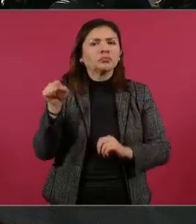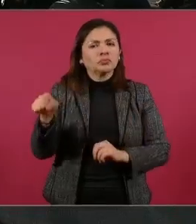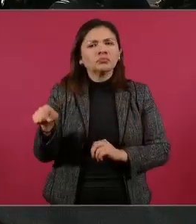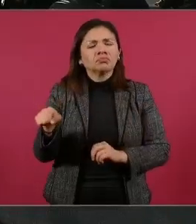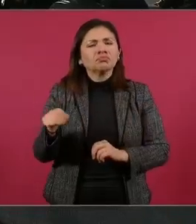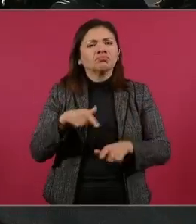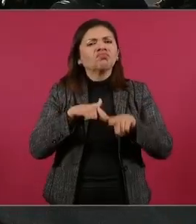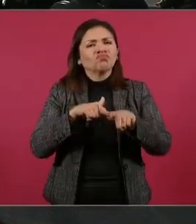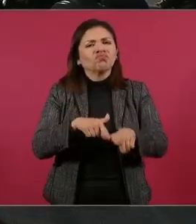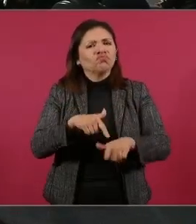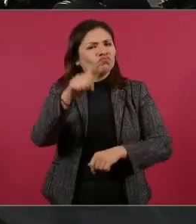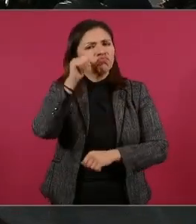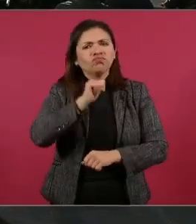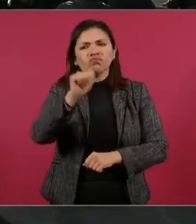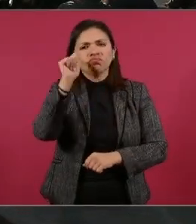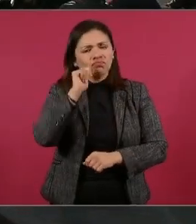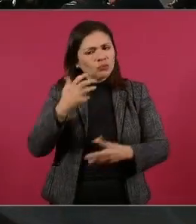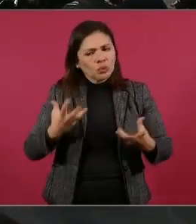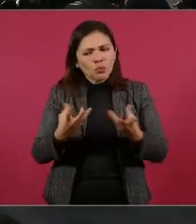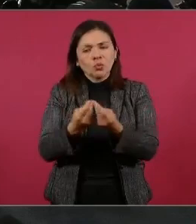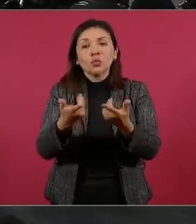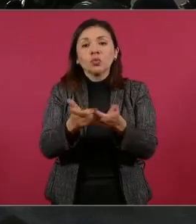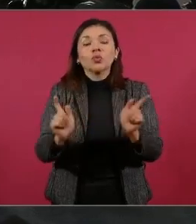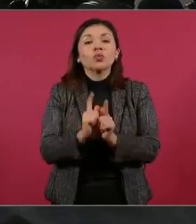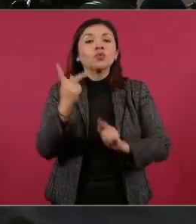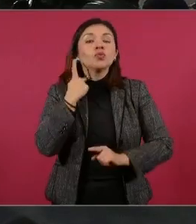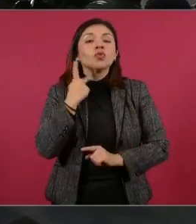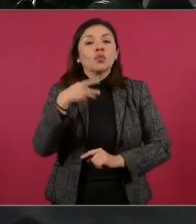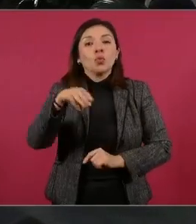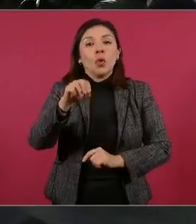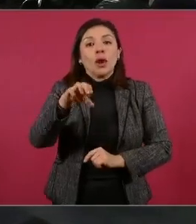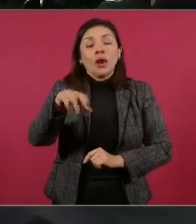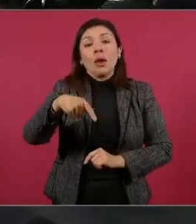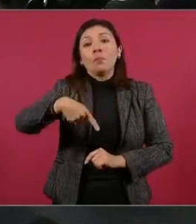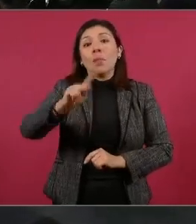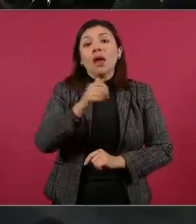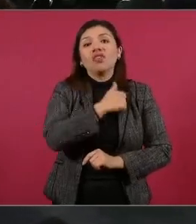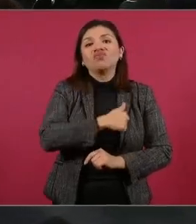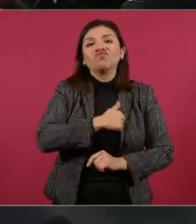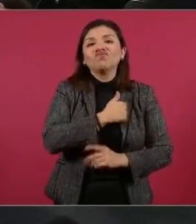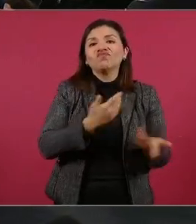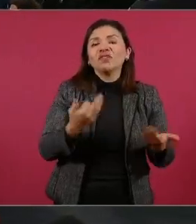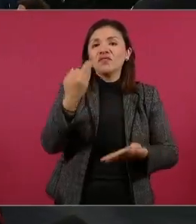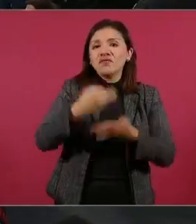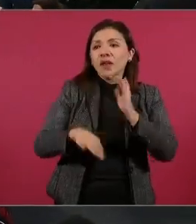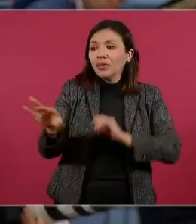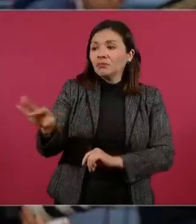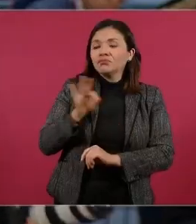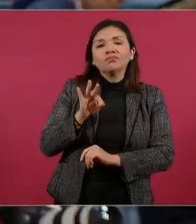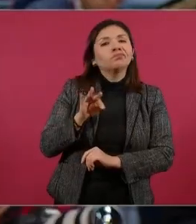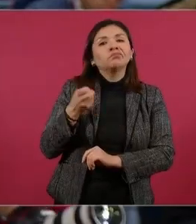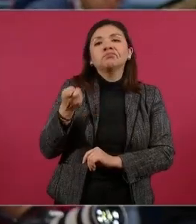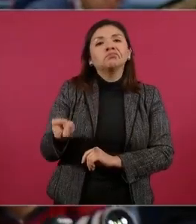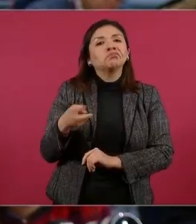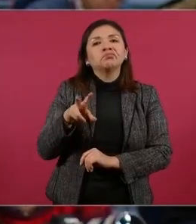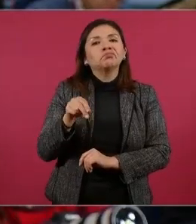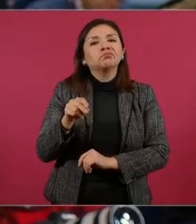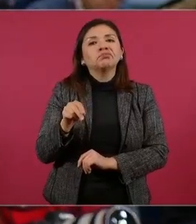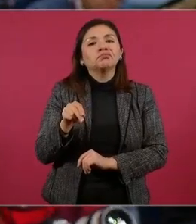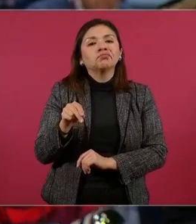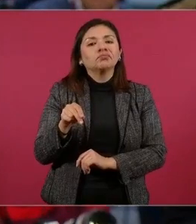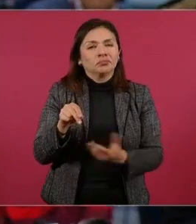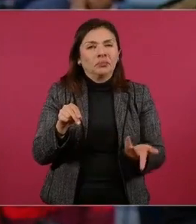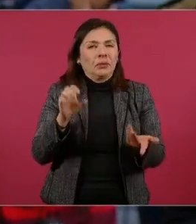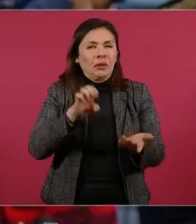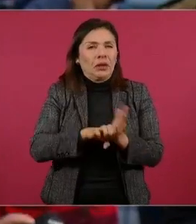mantenido siempre en en el partido de morena Y lamentablemente Pues al parecer no Fue suficiente eh